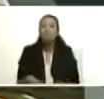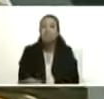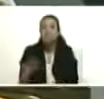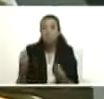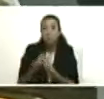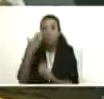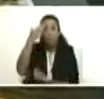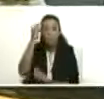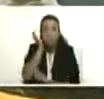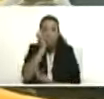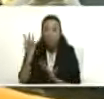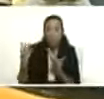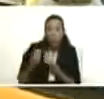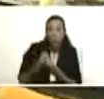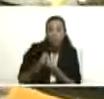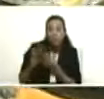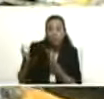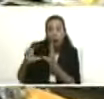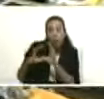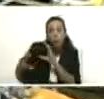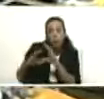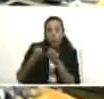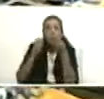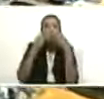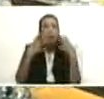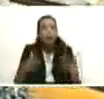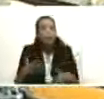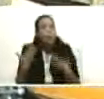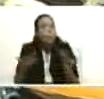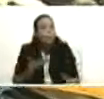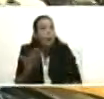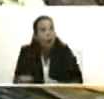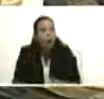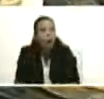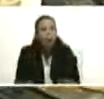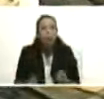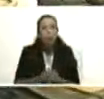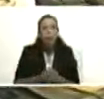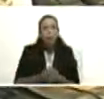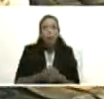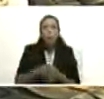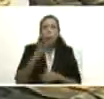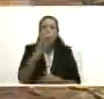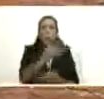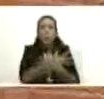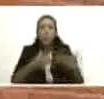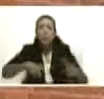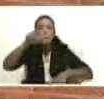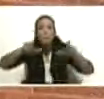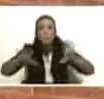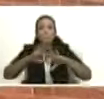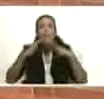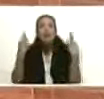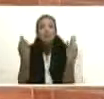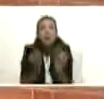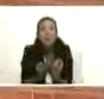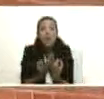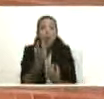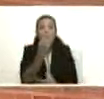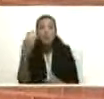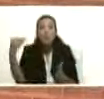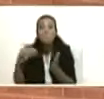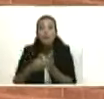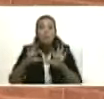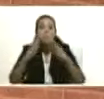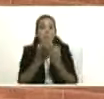almiranta, bueno, qué cosa, ¿no? ¿Qué sería de la vida de estas más de 4 millones de familias? 4.800.000